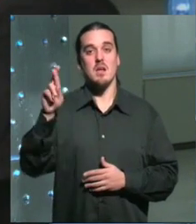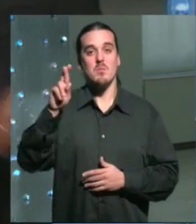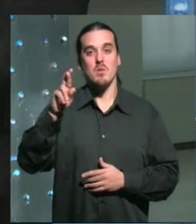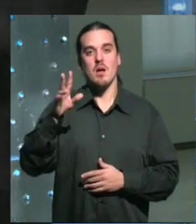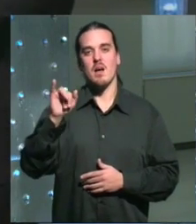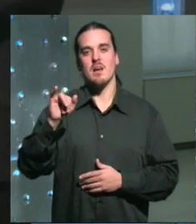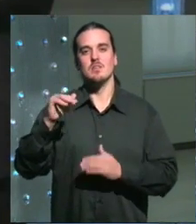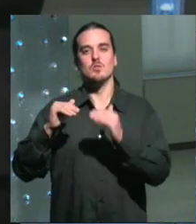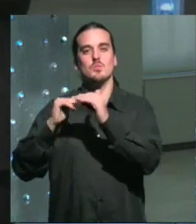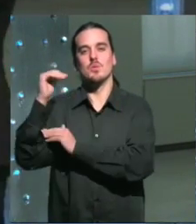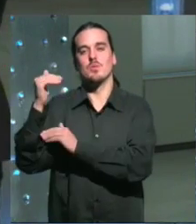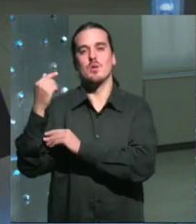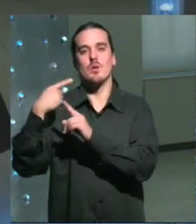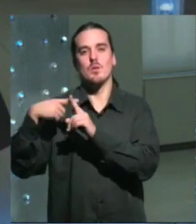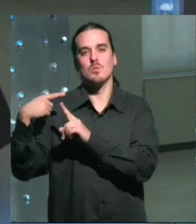superioridad en